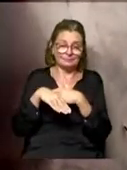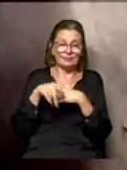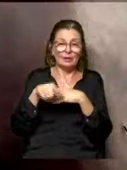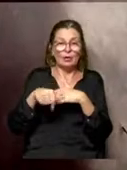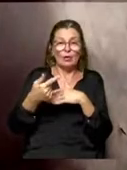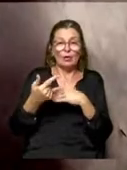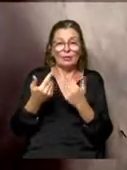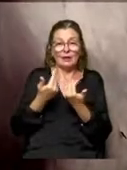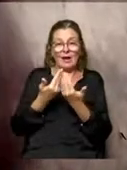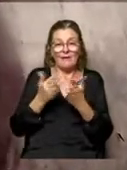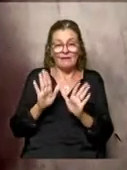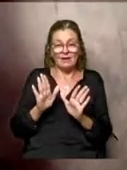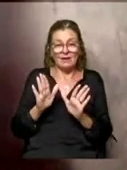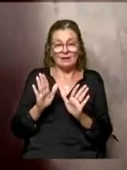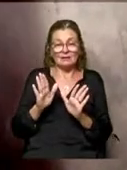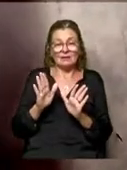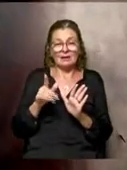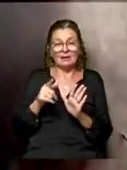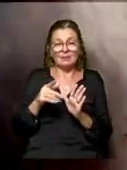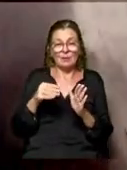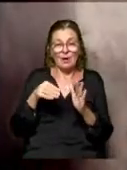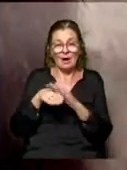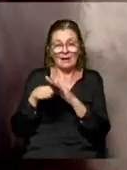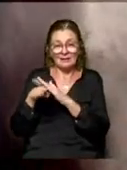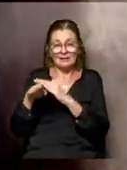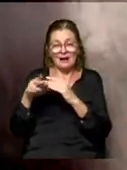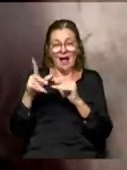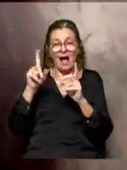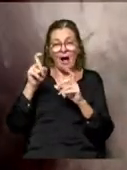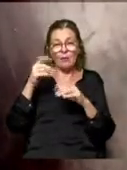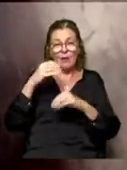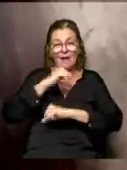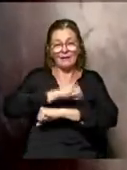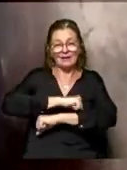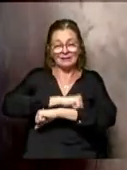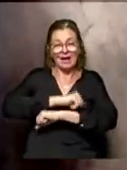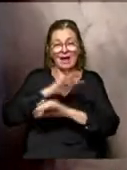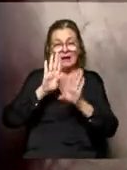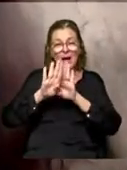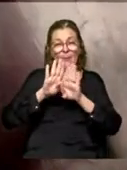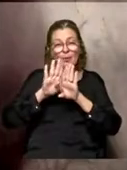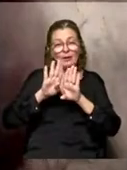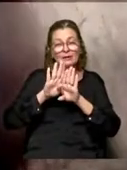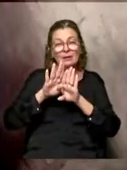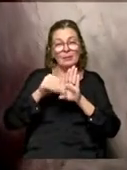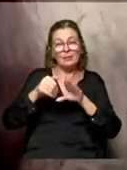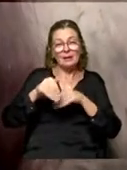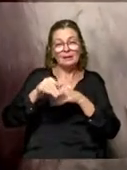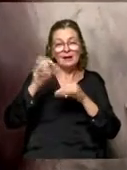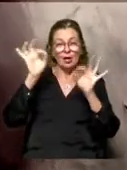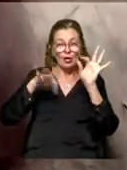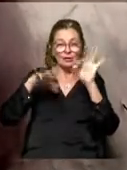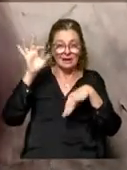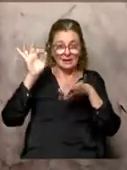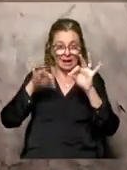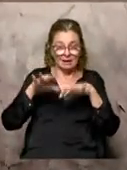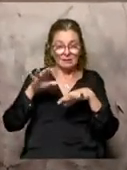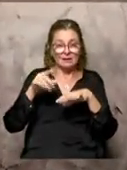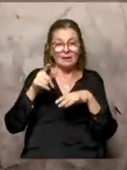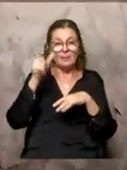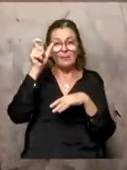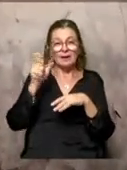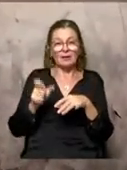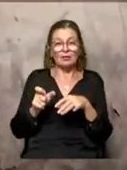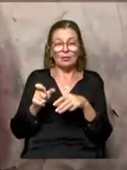están abiertas, entra agua por las ventanas, por las puertas, más allá de las goteras, ¿no? Y de gente que